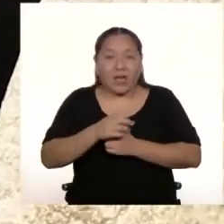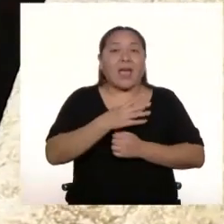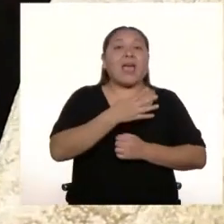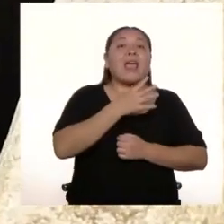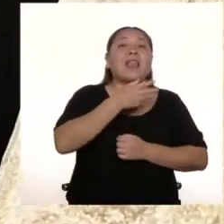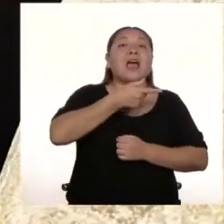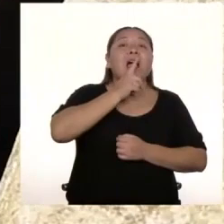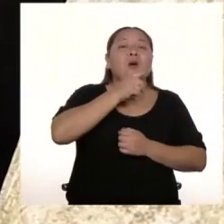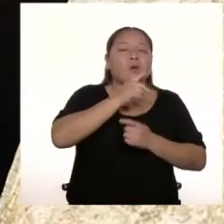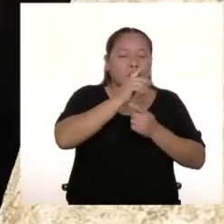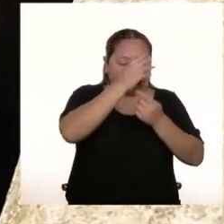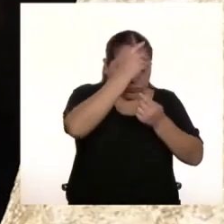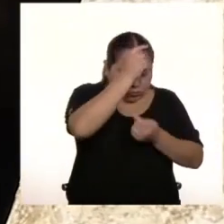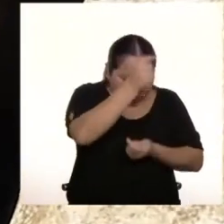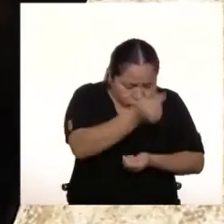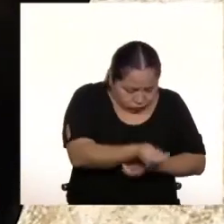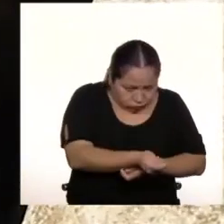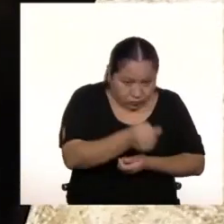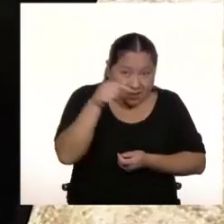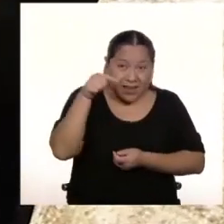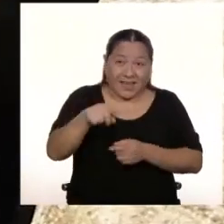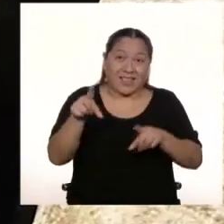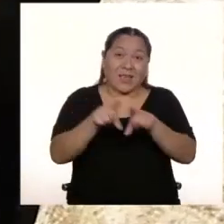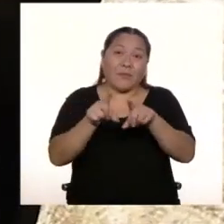primera fuente de agua de todo Machu Picchu.